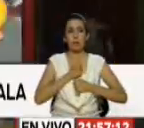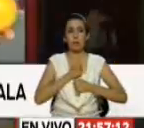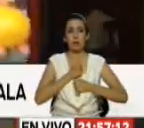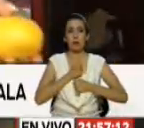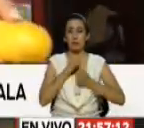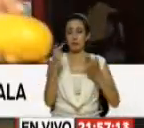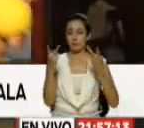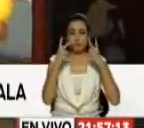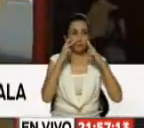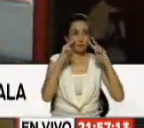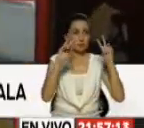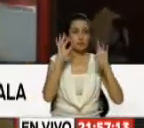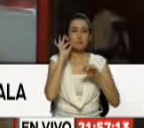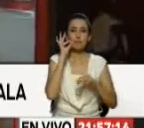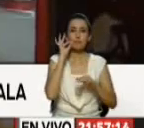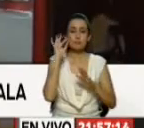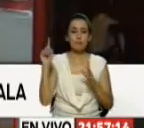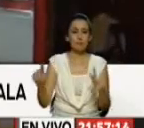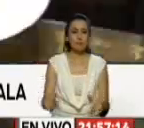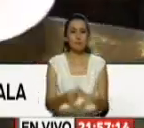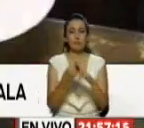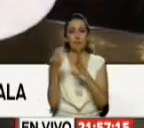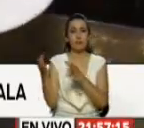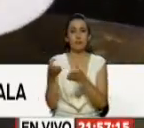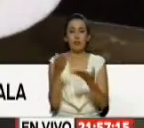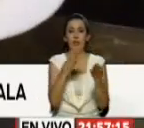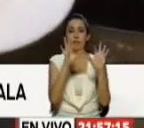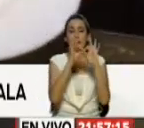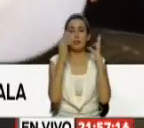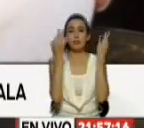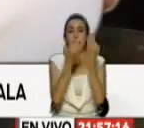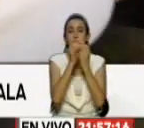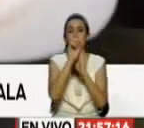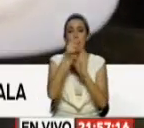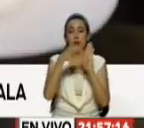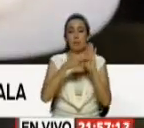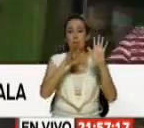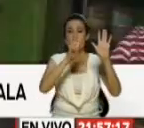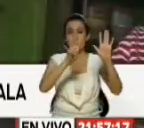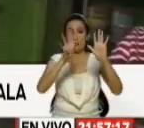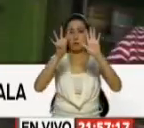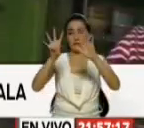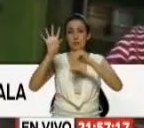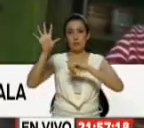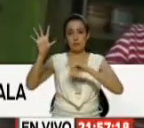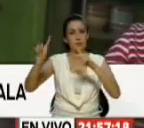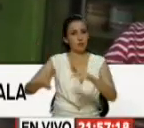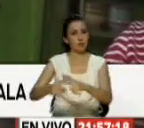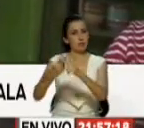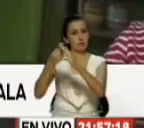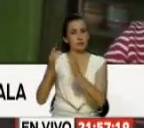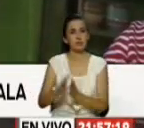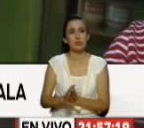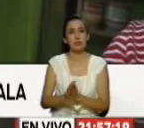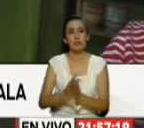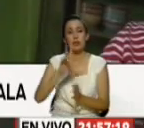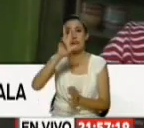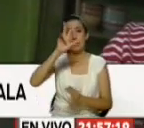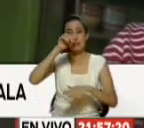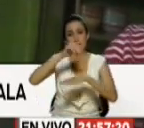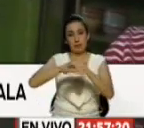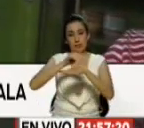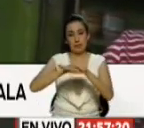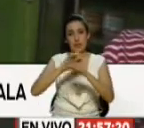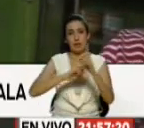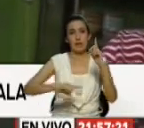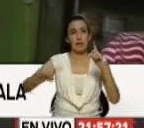conocer este mundo exquisito que inició como negocio familiar en el año 1995. Aquí se abre de las 3 de la tarde hasta